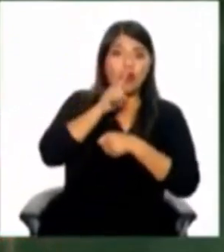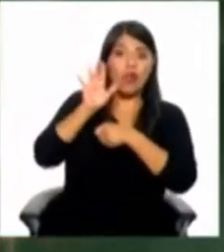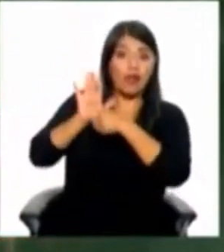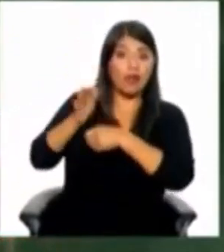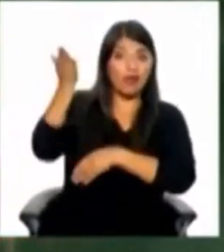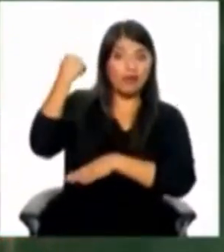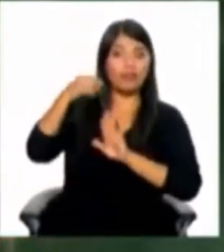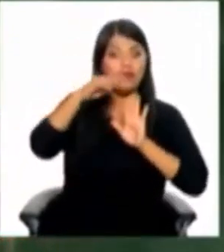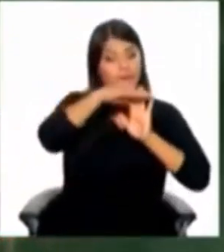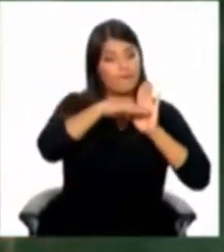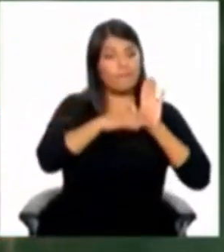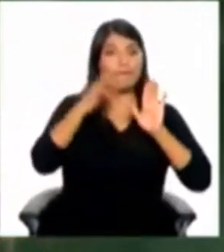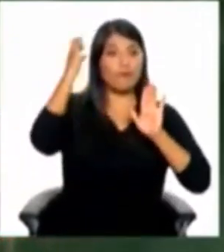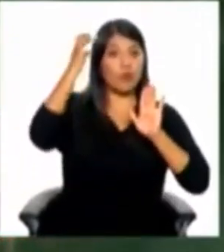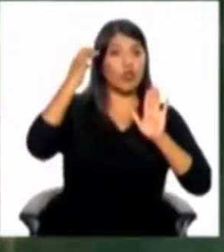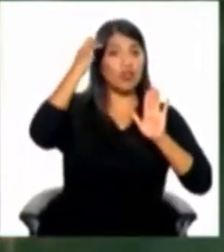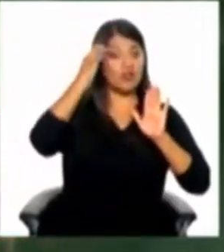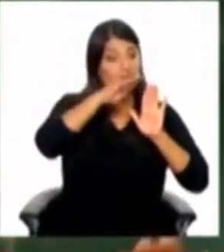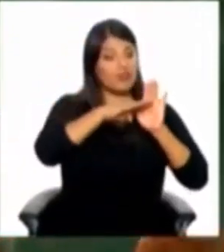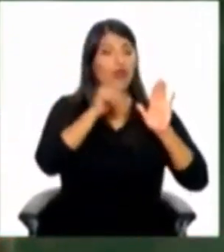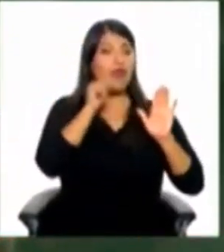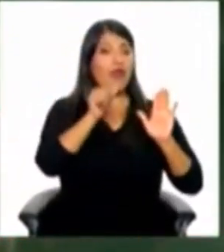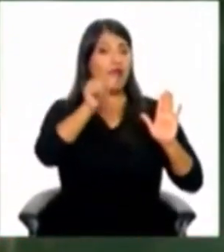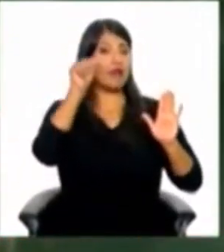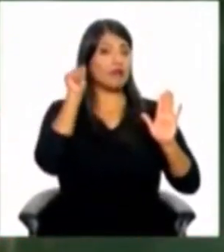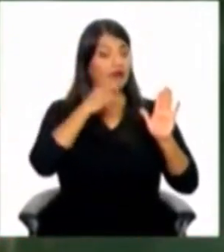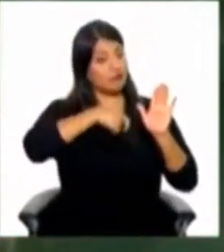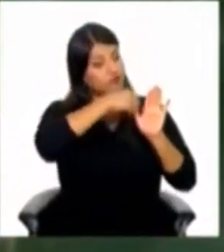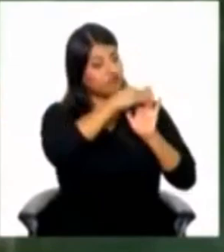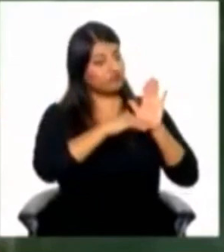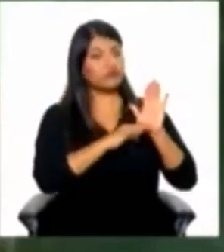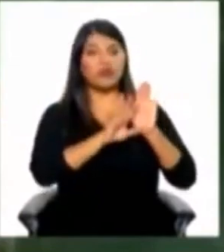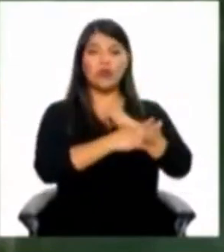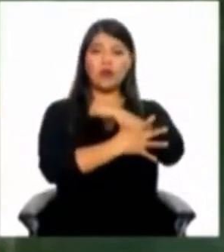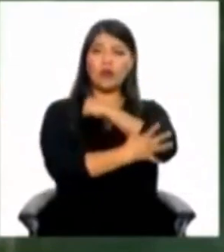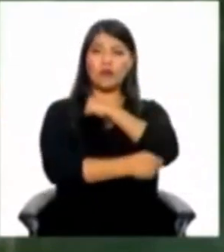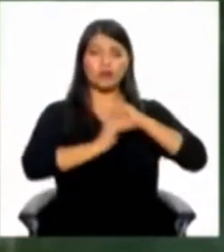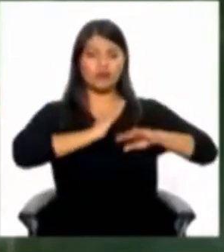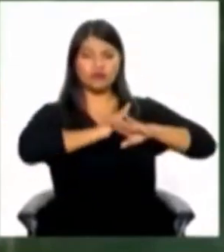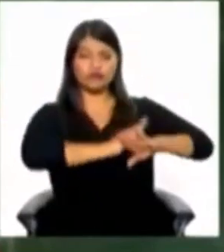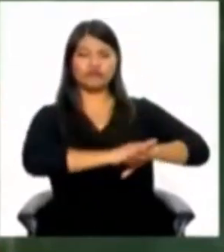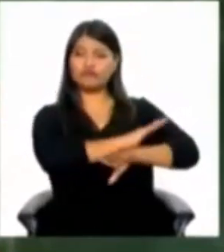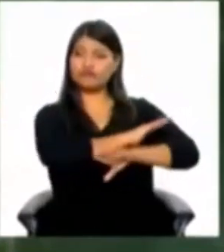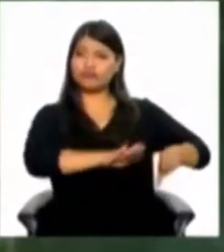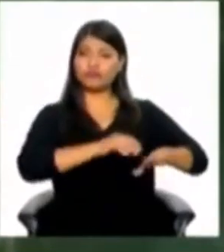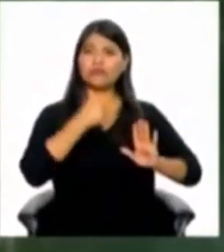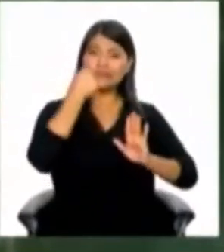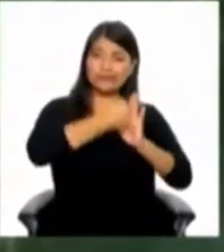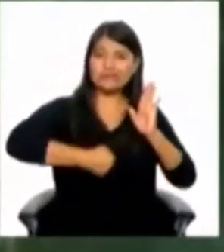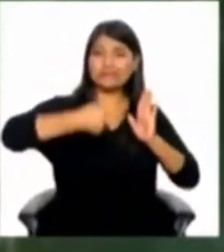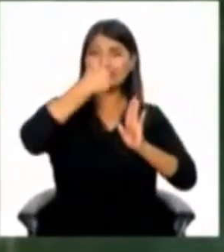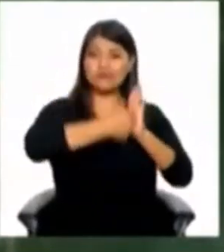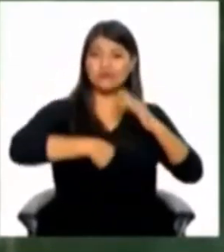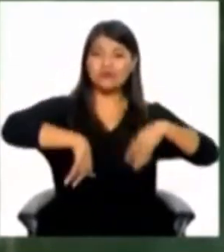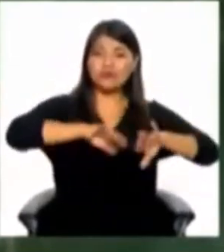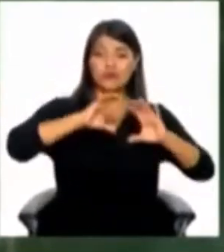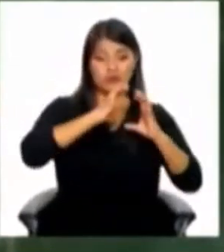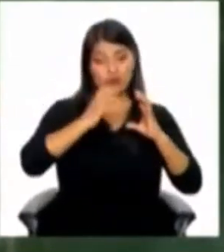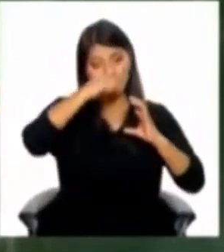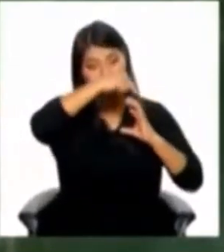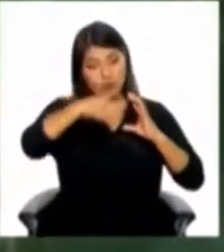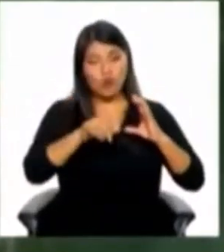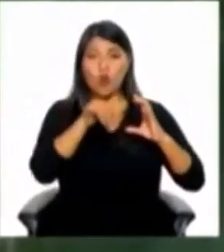declaración política que adoptamos ayer, erradicar la pobreza es el mayor desafío que enfrenta el mundo